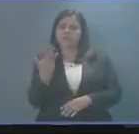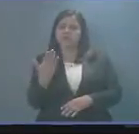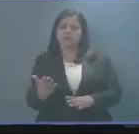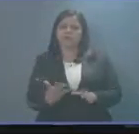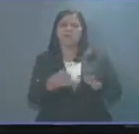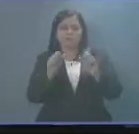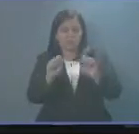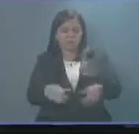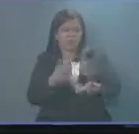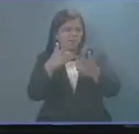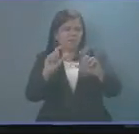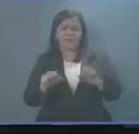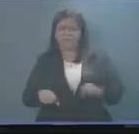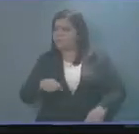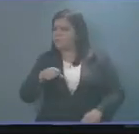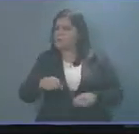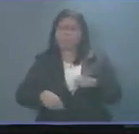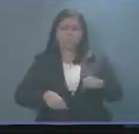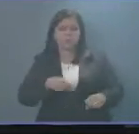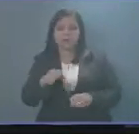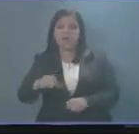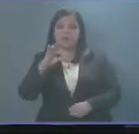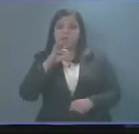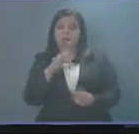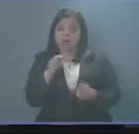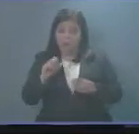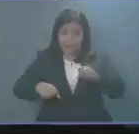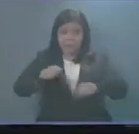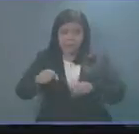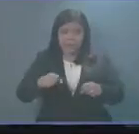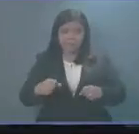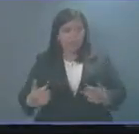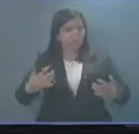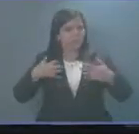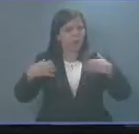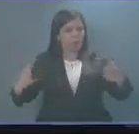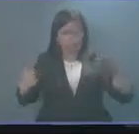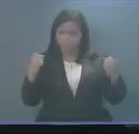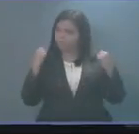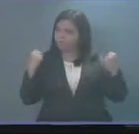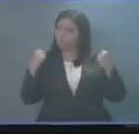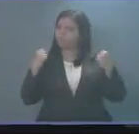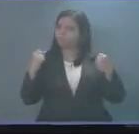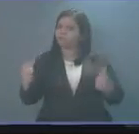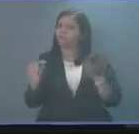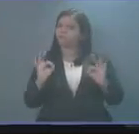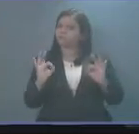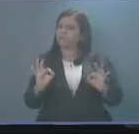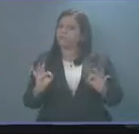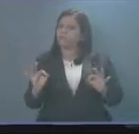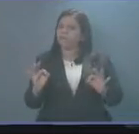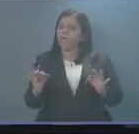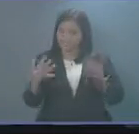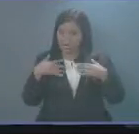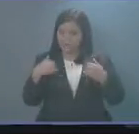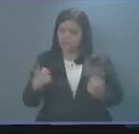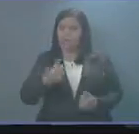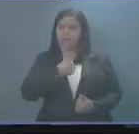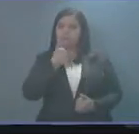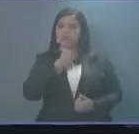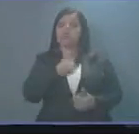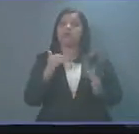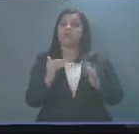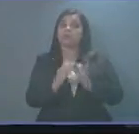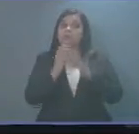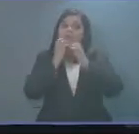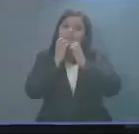bicicleta. Todos los beneficios que tiene la bicicleta son maravillosos, tanto en la salud personal como en el medio